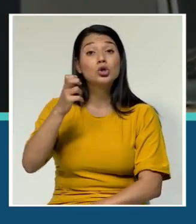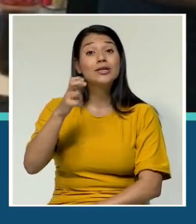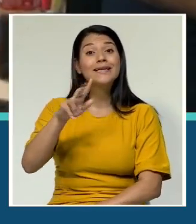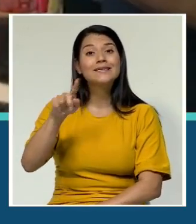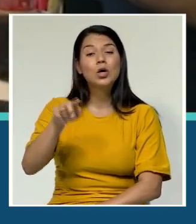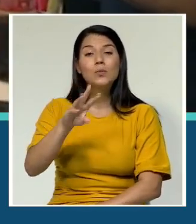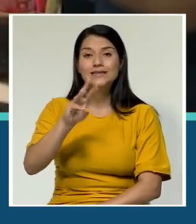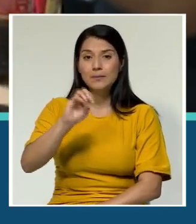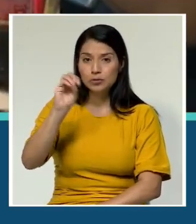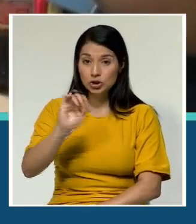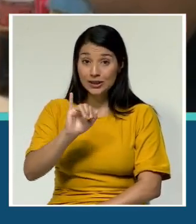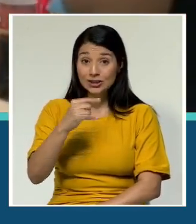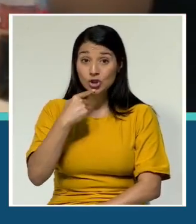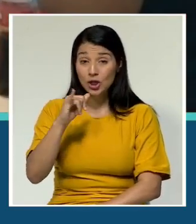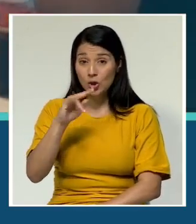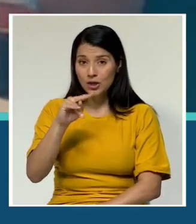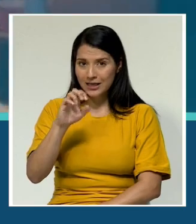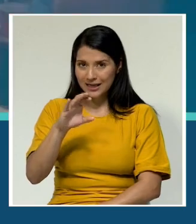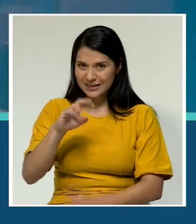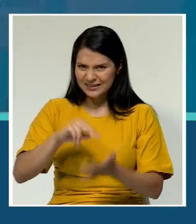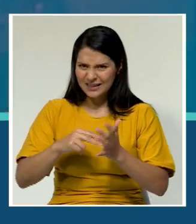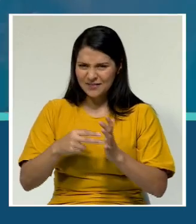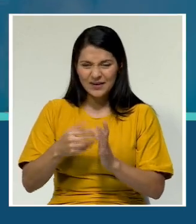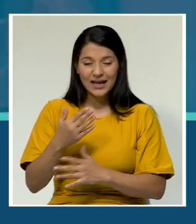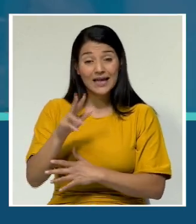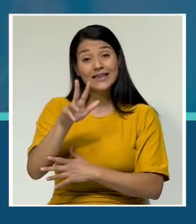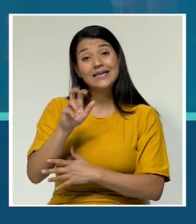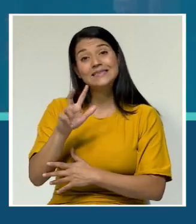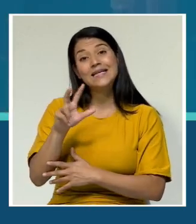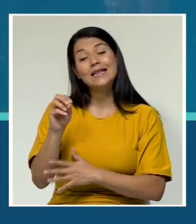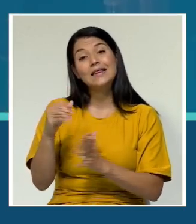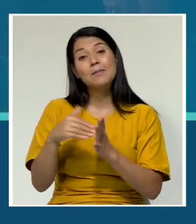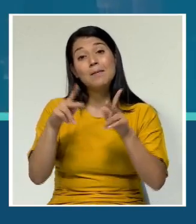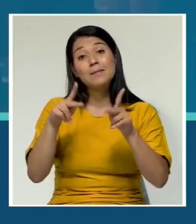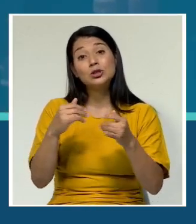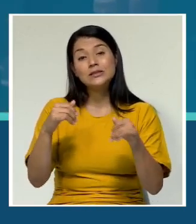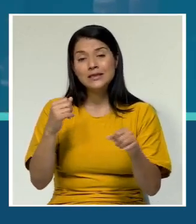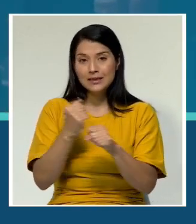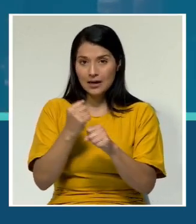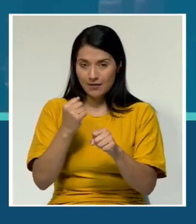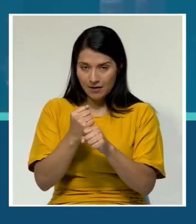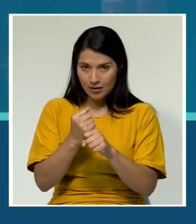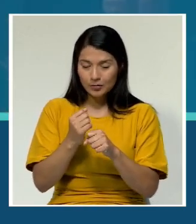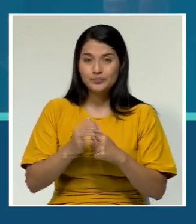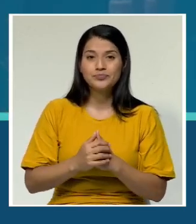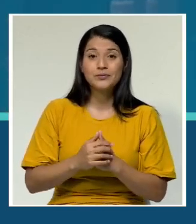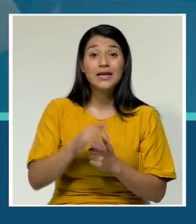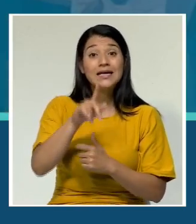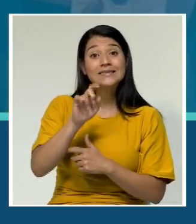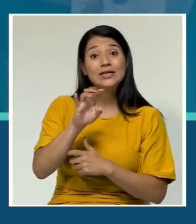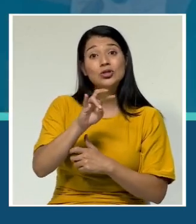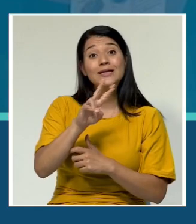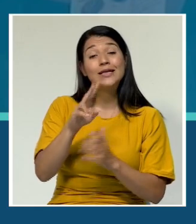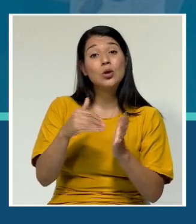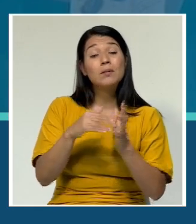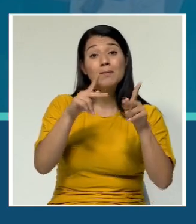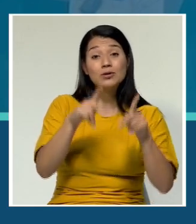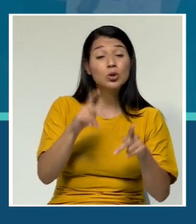En el primer trimestre del año, la tasa de desempleo se ubicó en 13,6%, así lo dio a conocer el INEC, es decir, que